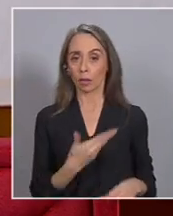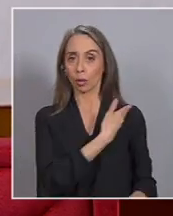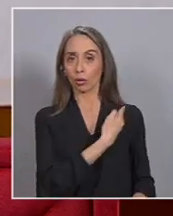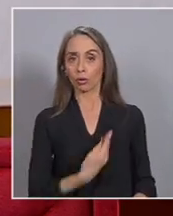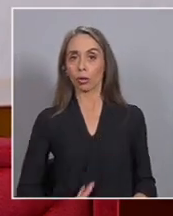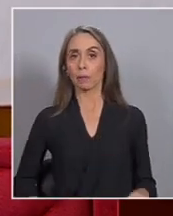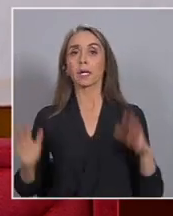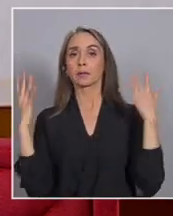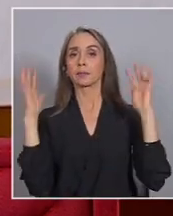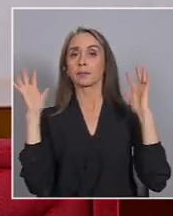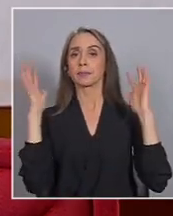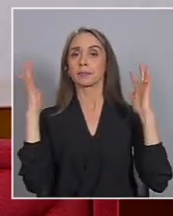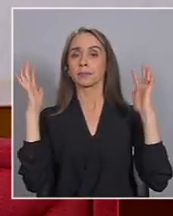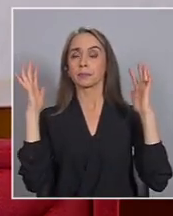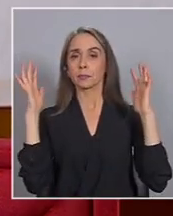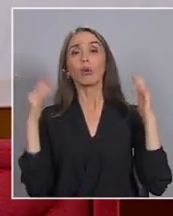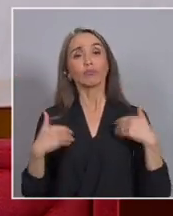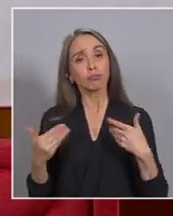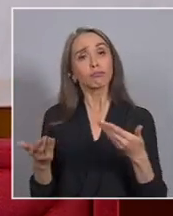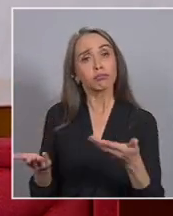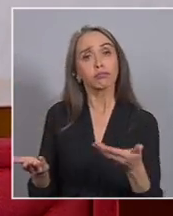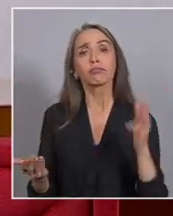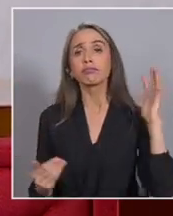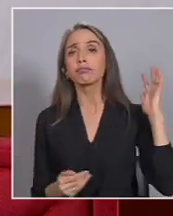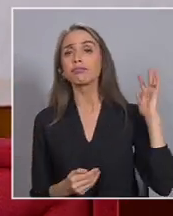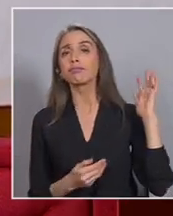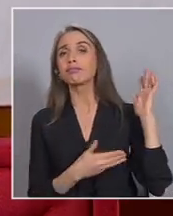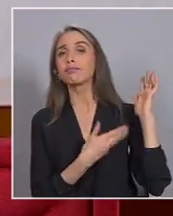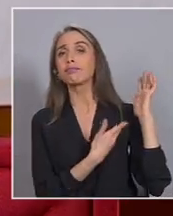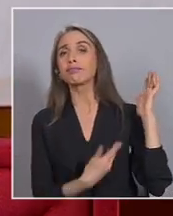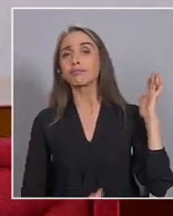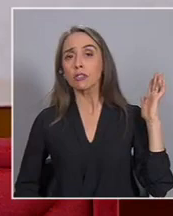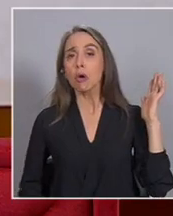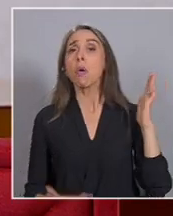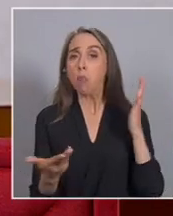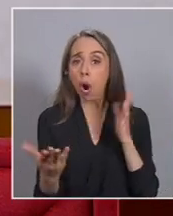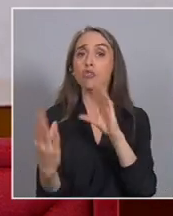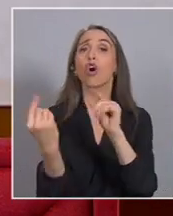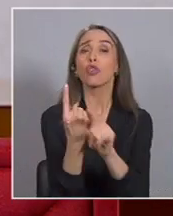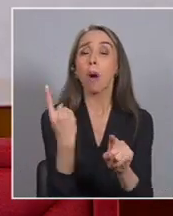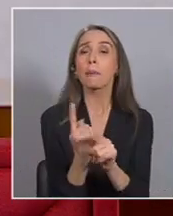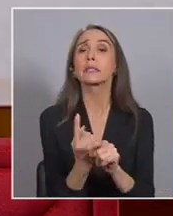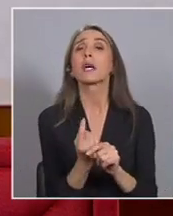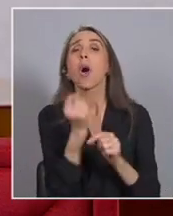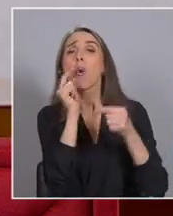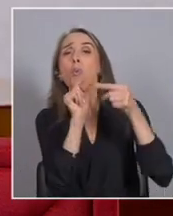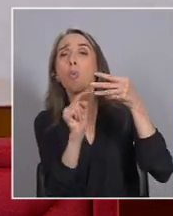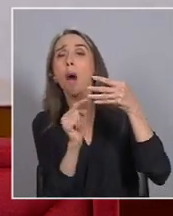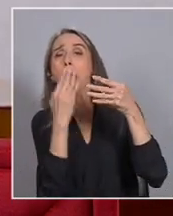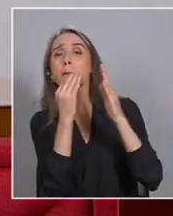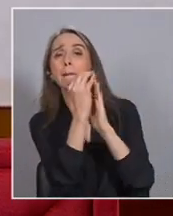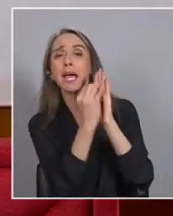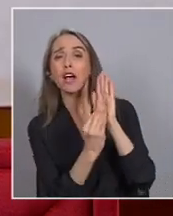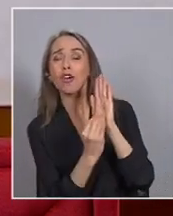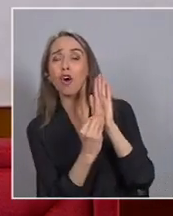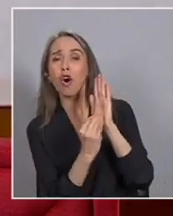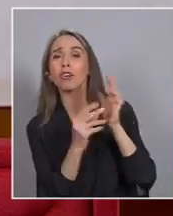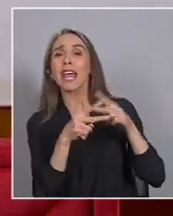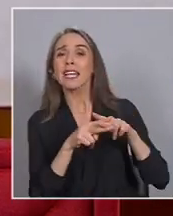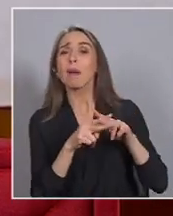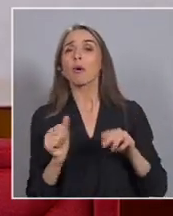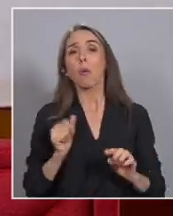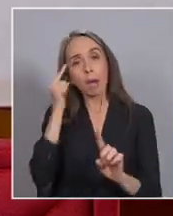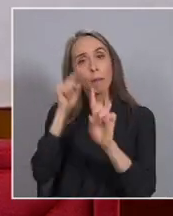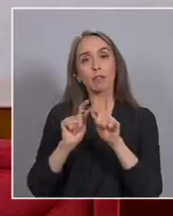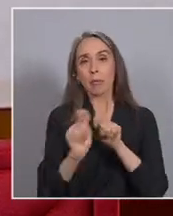El gobierno está disponible a conversar cuáles son las mejores herramientas para cumplir este objetivo